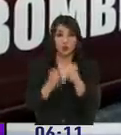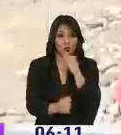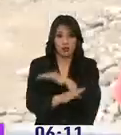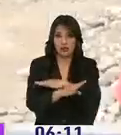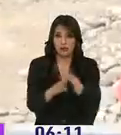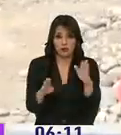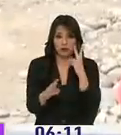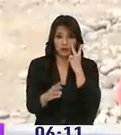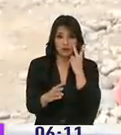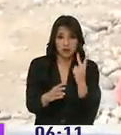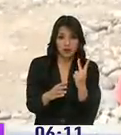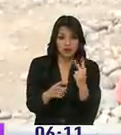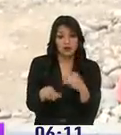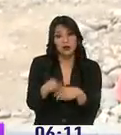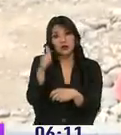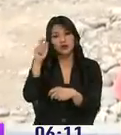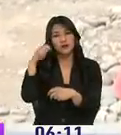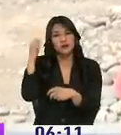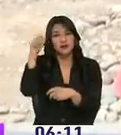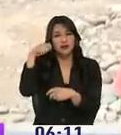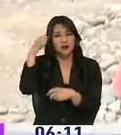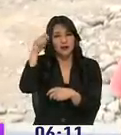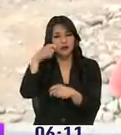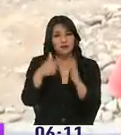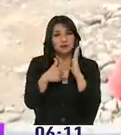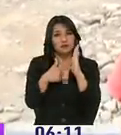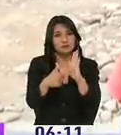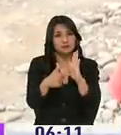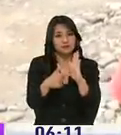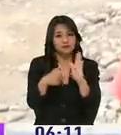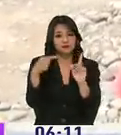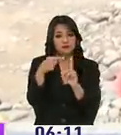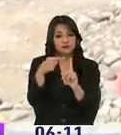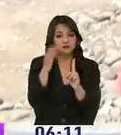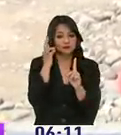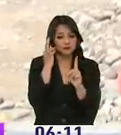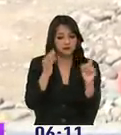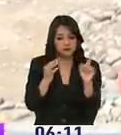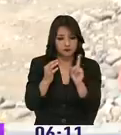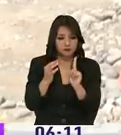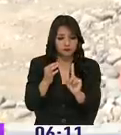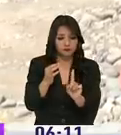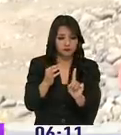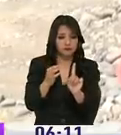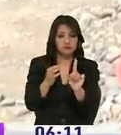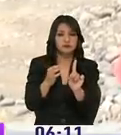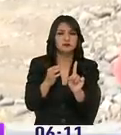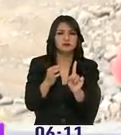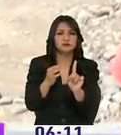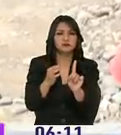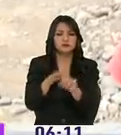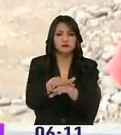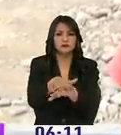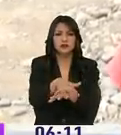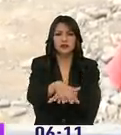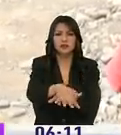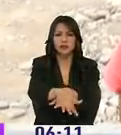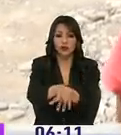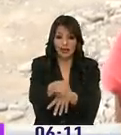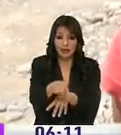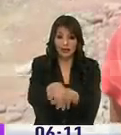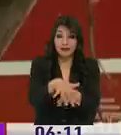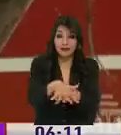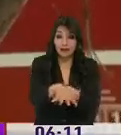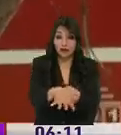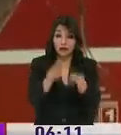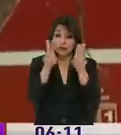ella. Otro video que nos muestra que ella más o menos baja al río de San Francisco, al